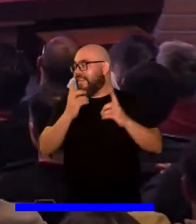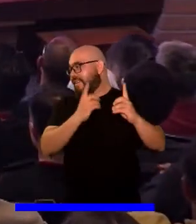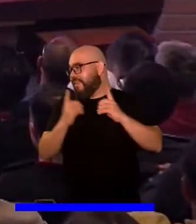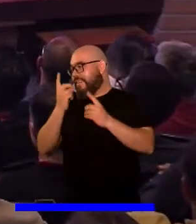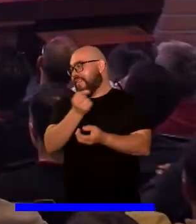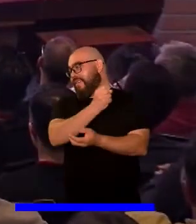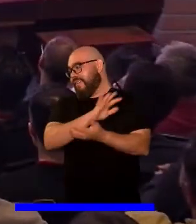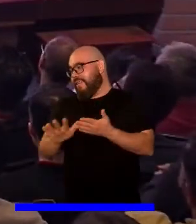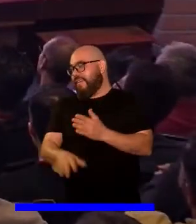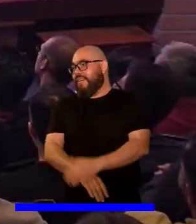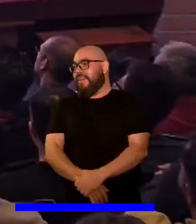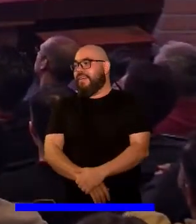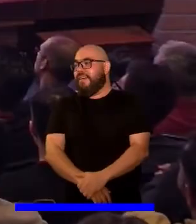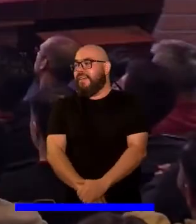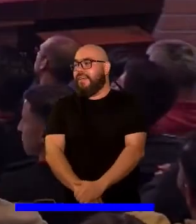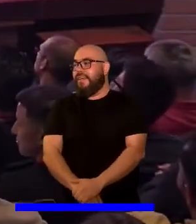totalmente gratuito. Ok.